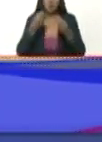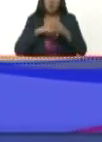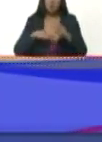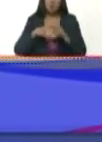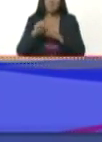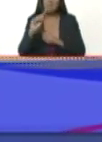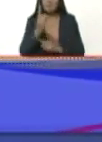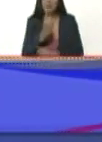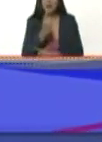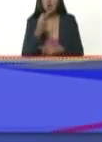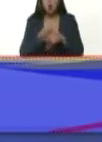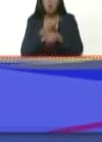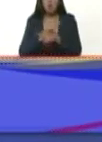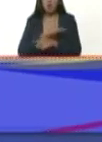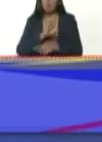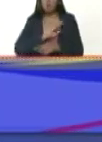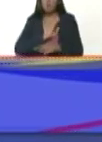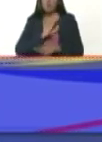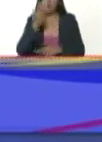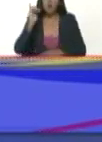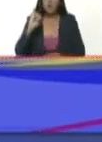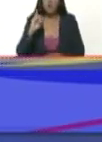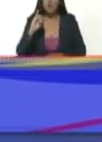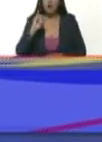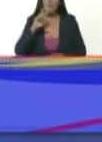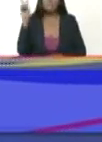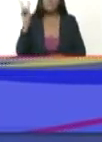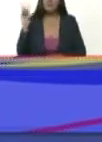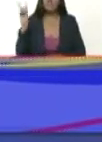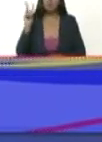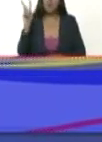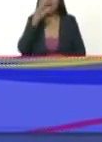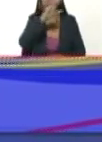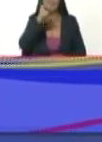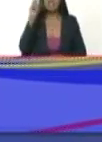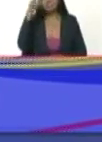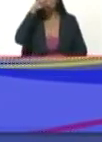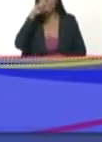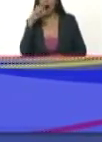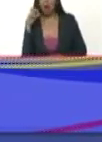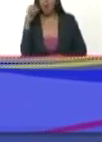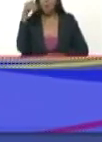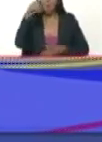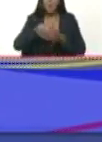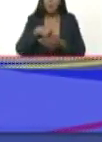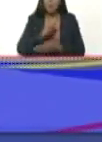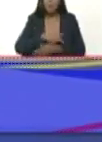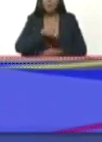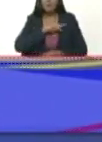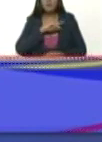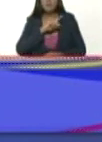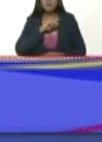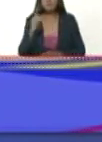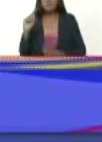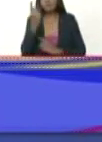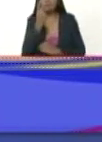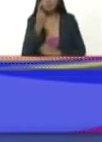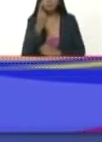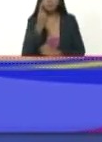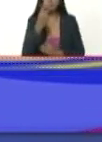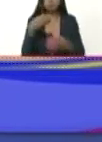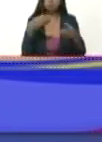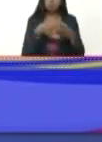primer gobierno autónomo que tuvo Venezuela en 300 años de colonia. en la conformación de la